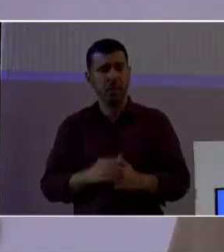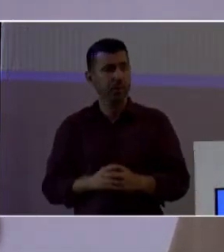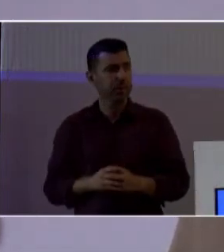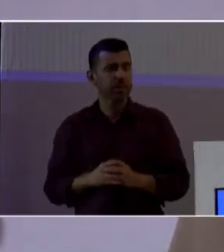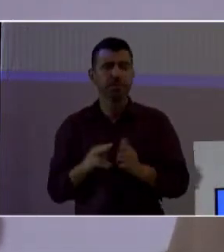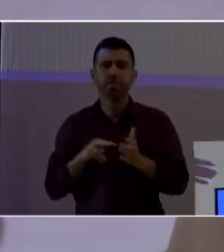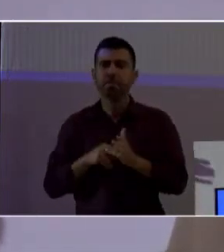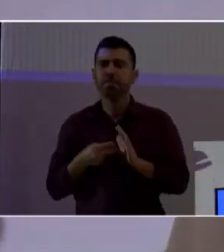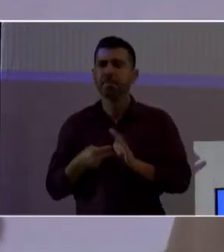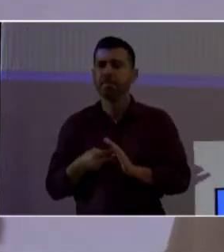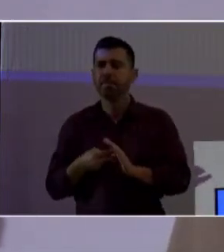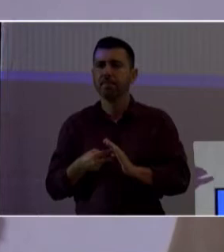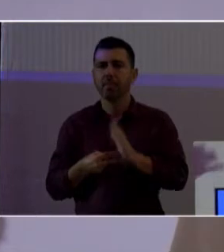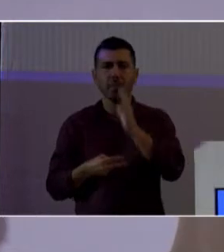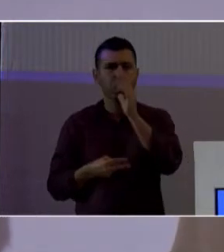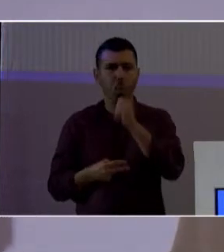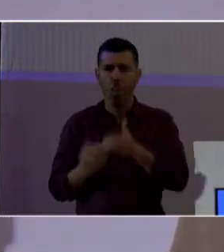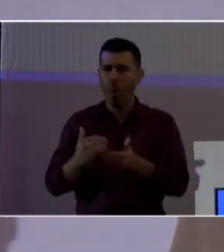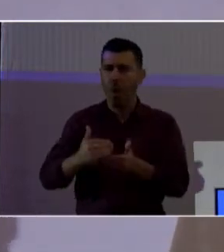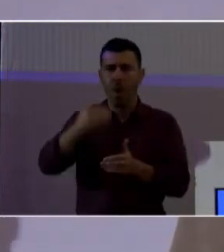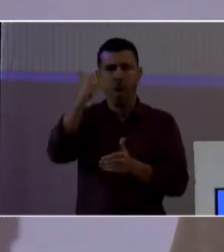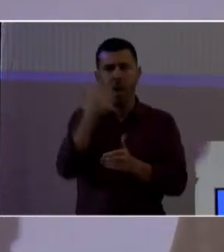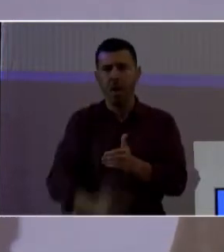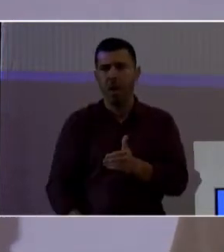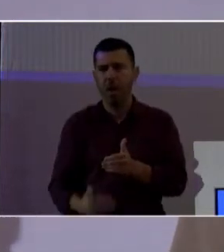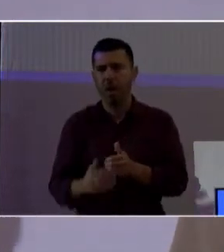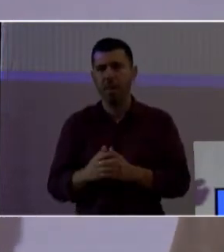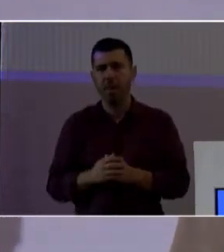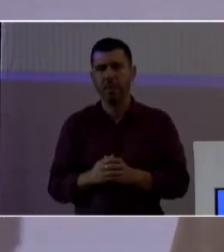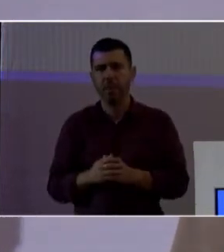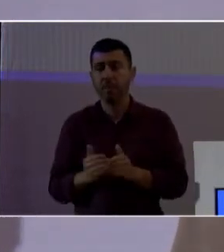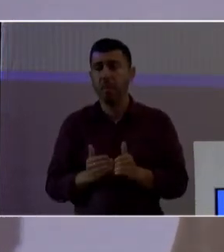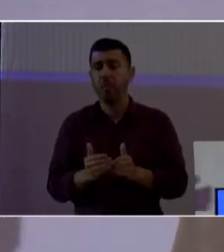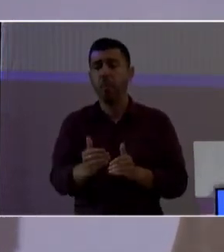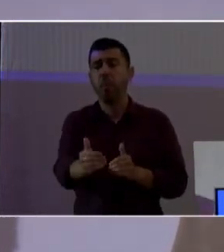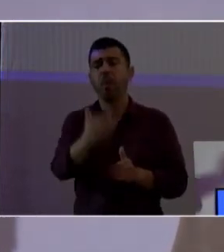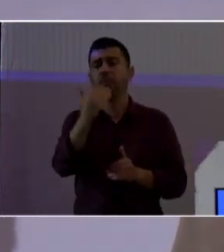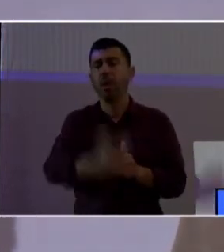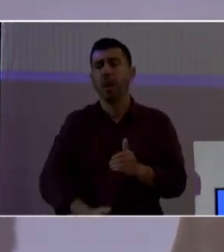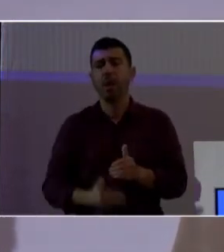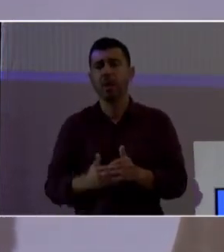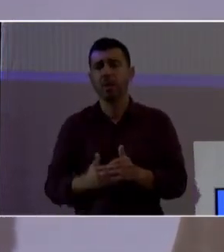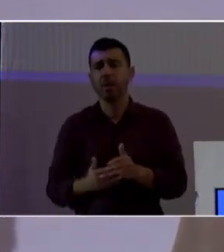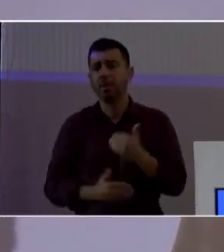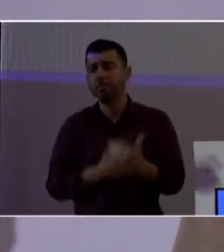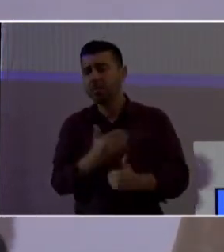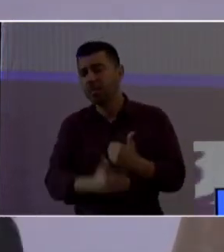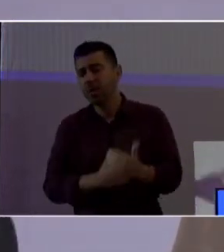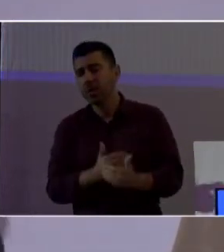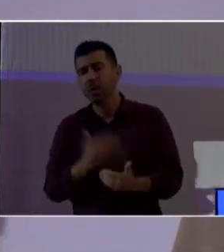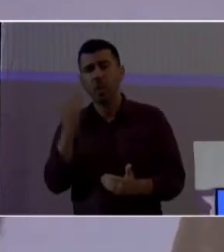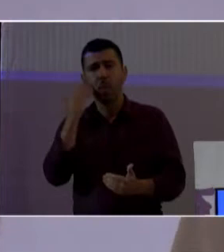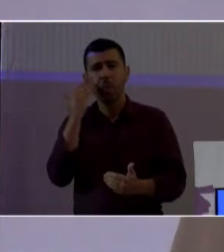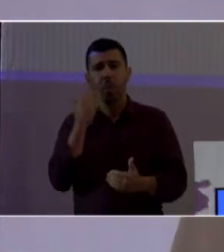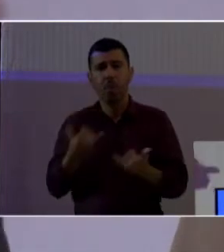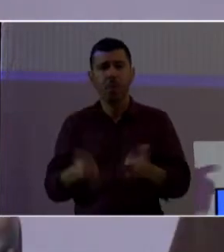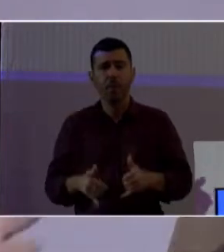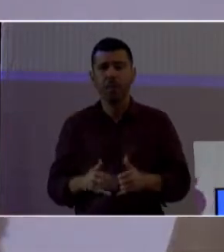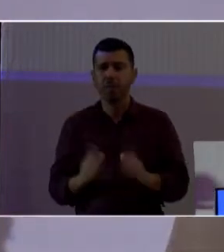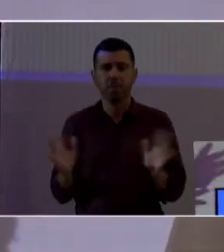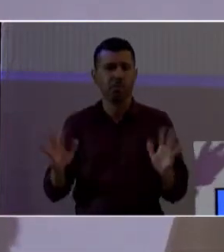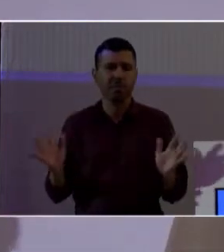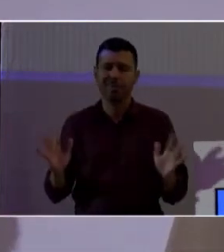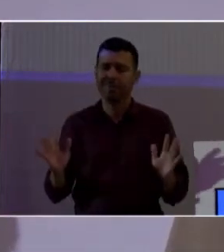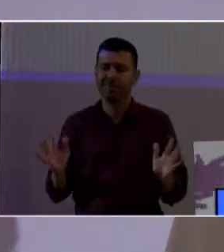Que no existe un límite en el tiempo en este proceso de acompañamiento. Estamos para trabajar con